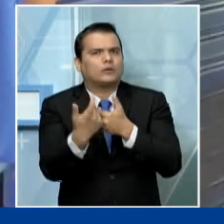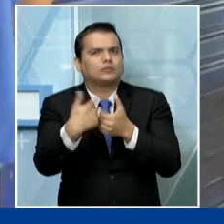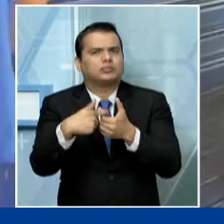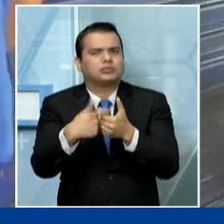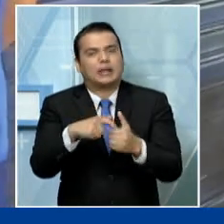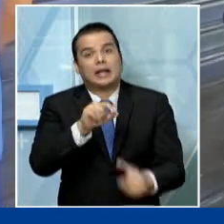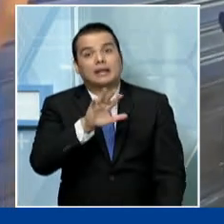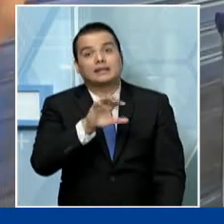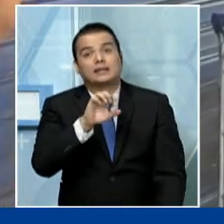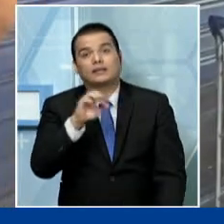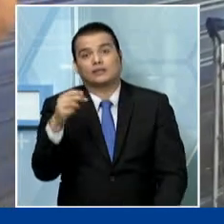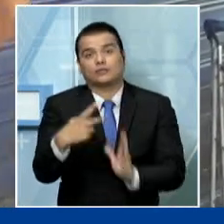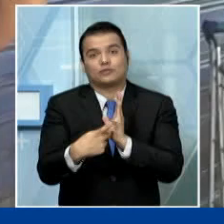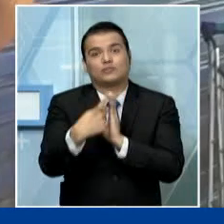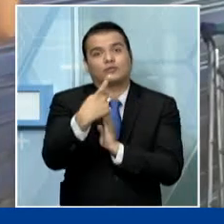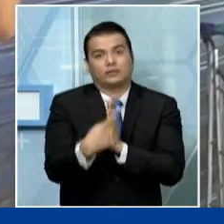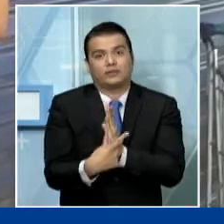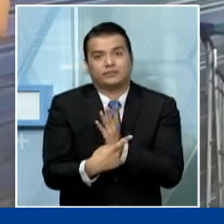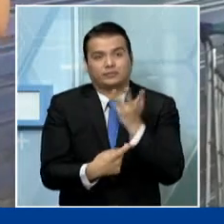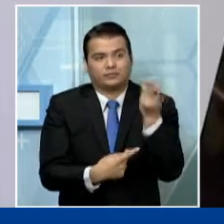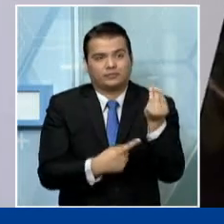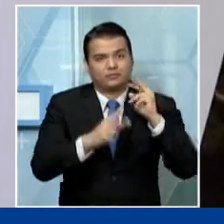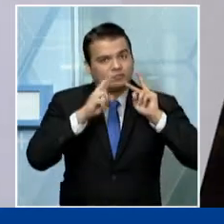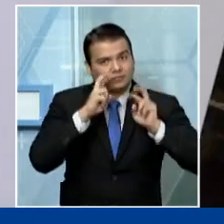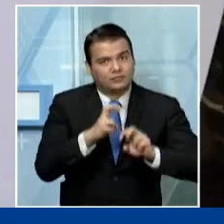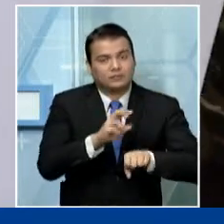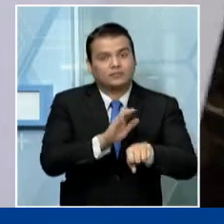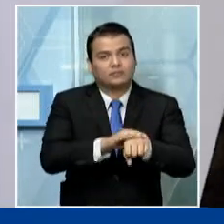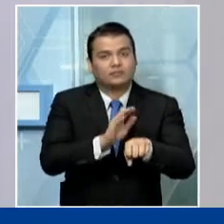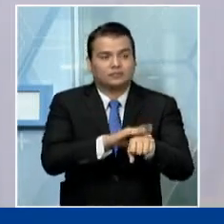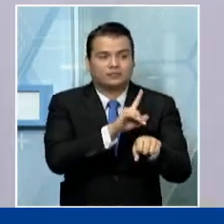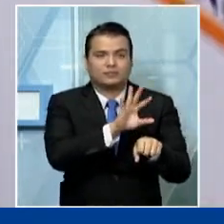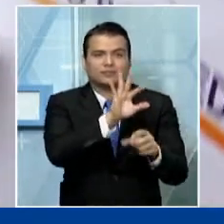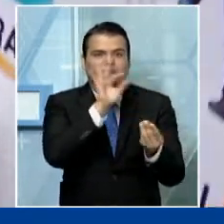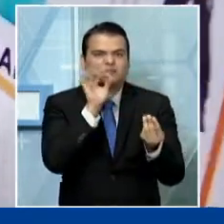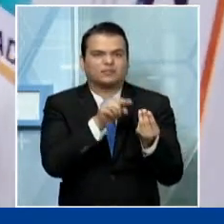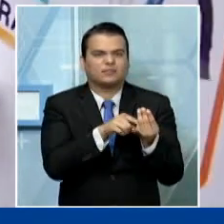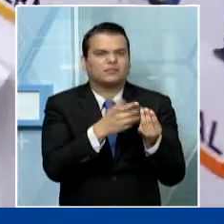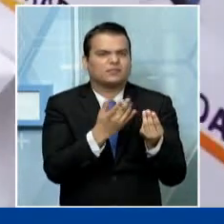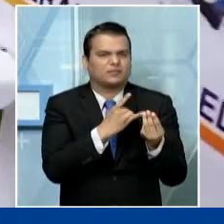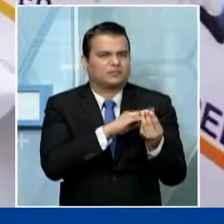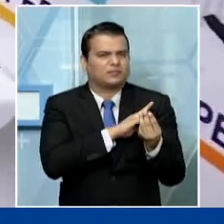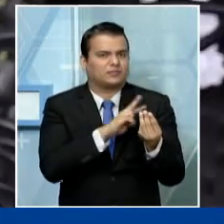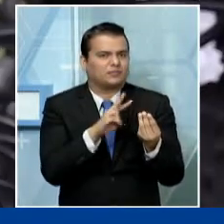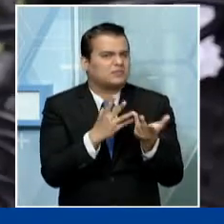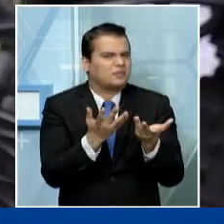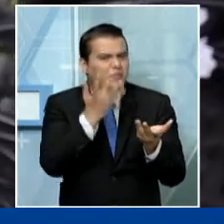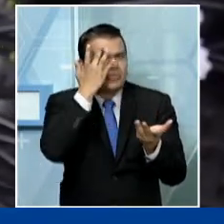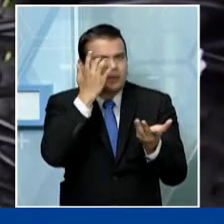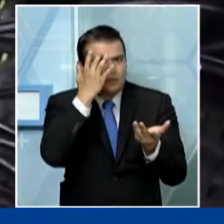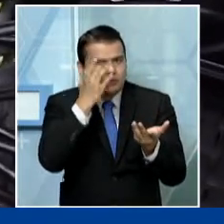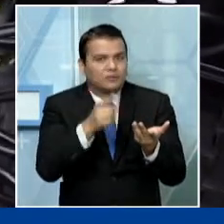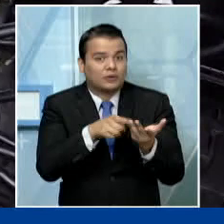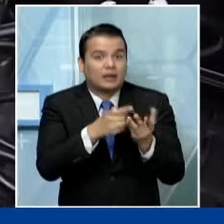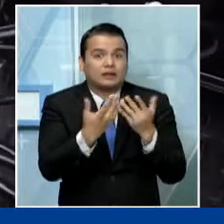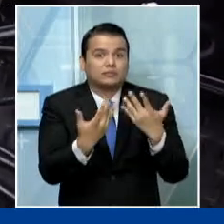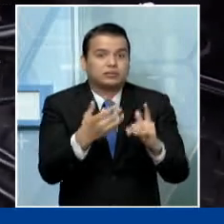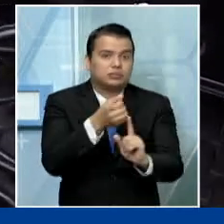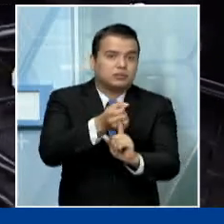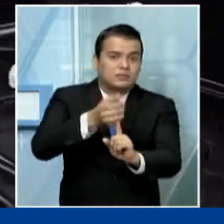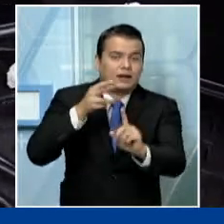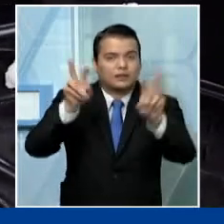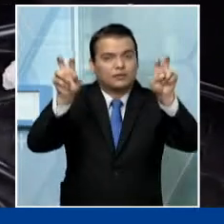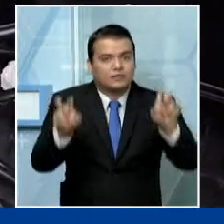los investigadores dicen que el ministerio de ciencias escogió así helo ya que permite generar aportes significativos desde la ciencia y la tecnología